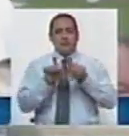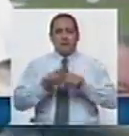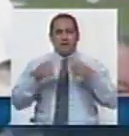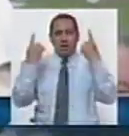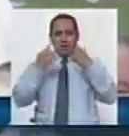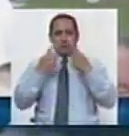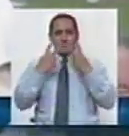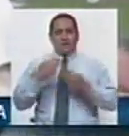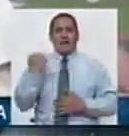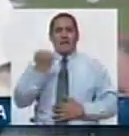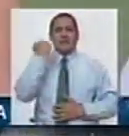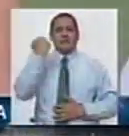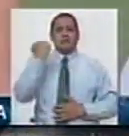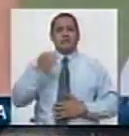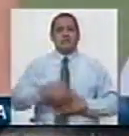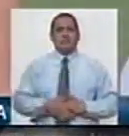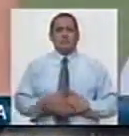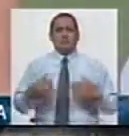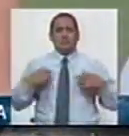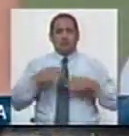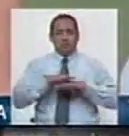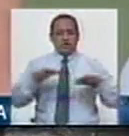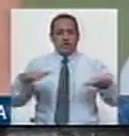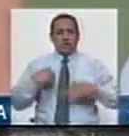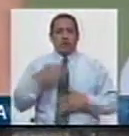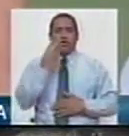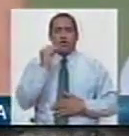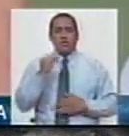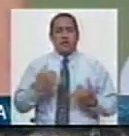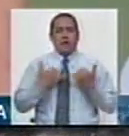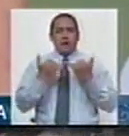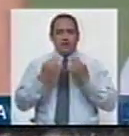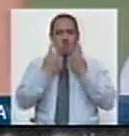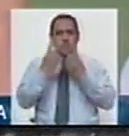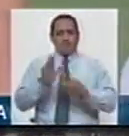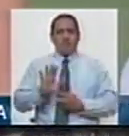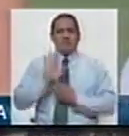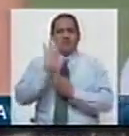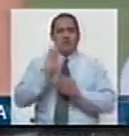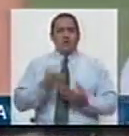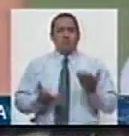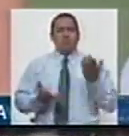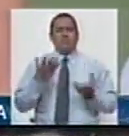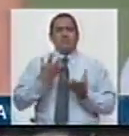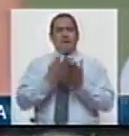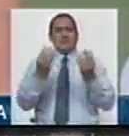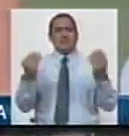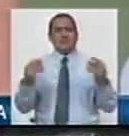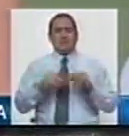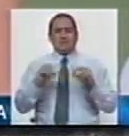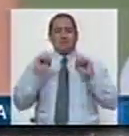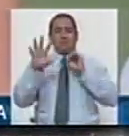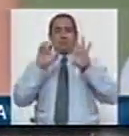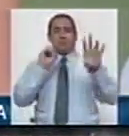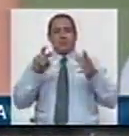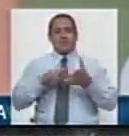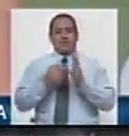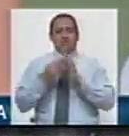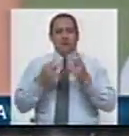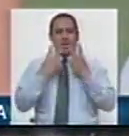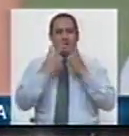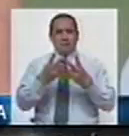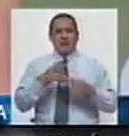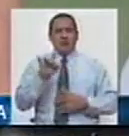de la ganancia. Nuestros niños y jóvenes están expuestos a una avalancha publicitaria que esconde el